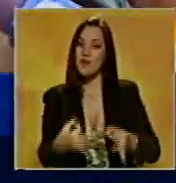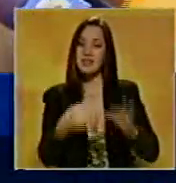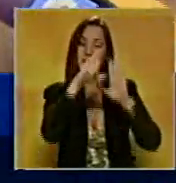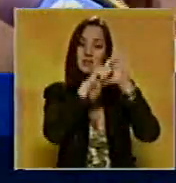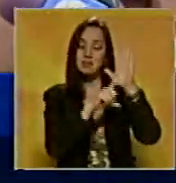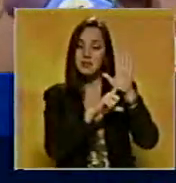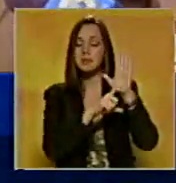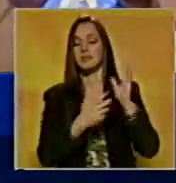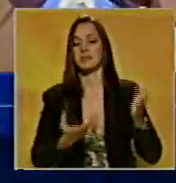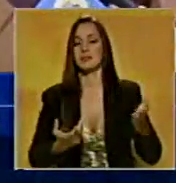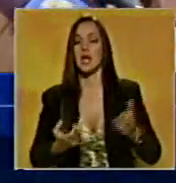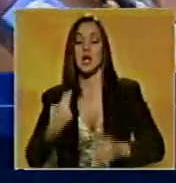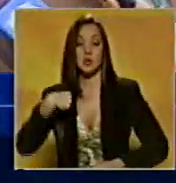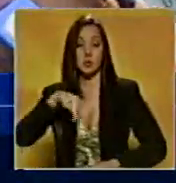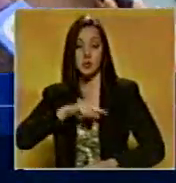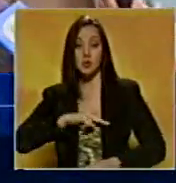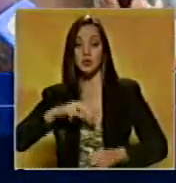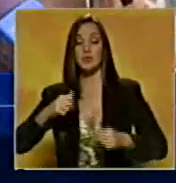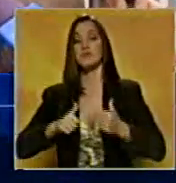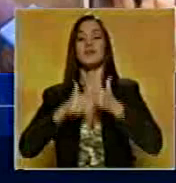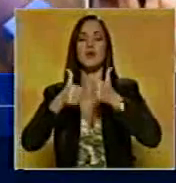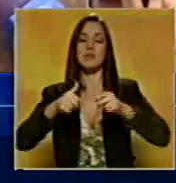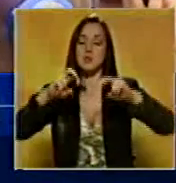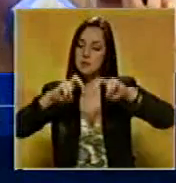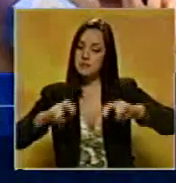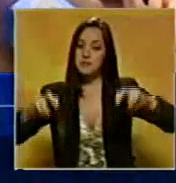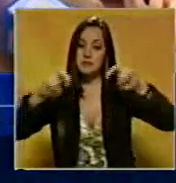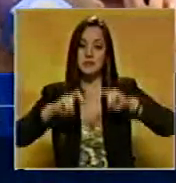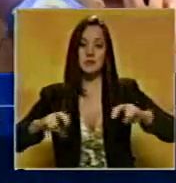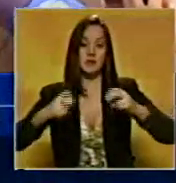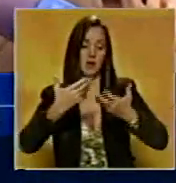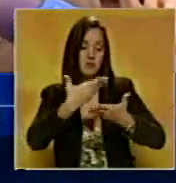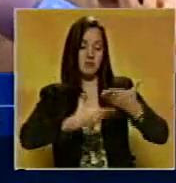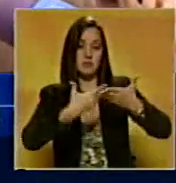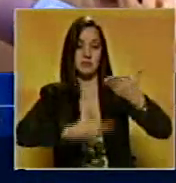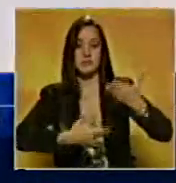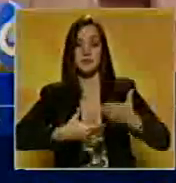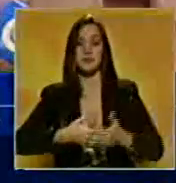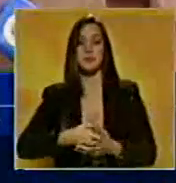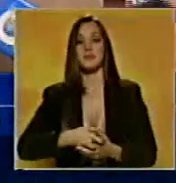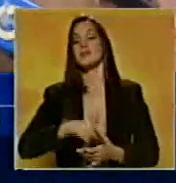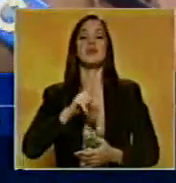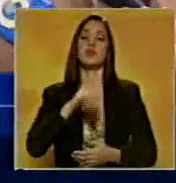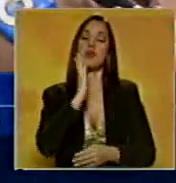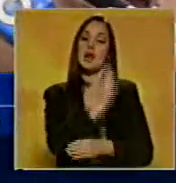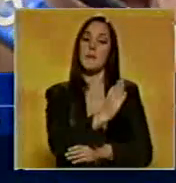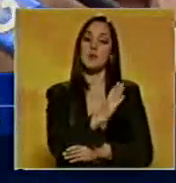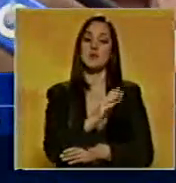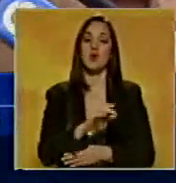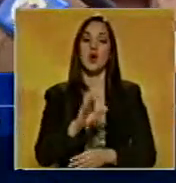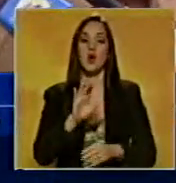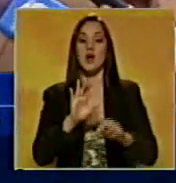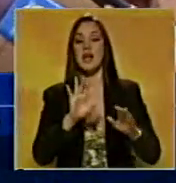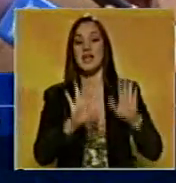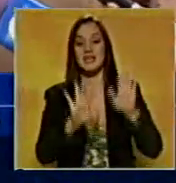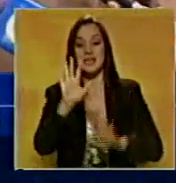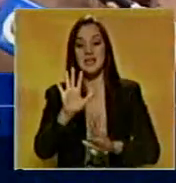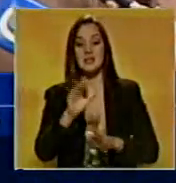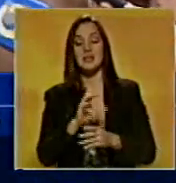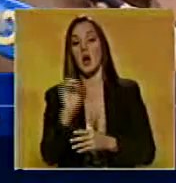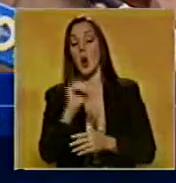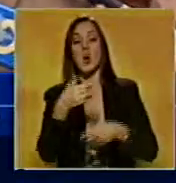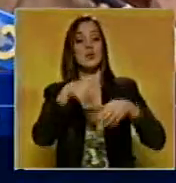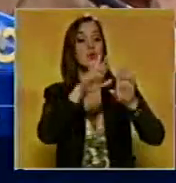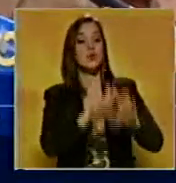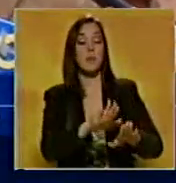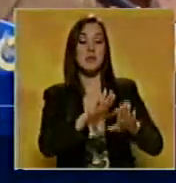a revisar las concesiones de cada uno de ellos revisiones para establecer las sanciones correspondientes bueno las multas entre 15 y 20 unidades tributarias la suspensión o la